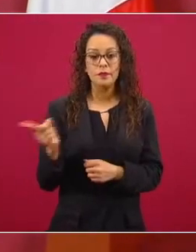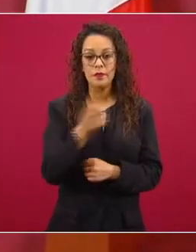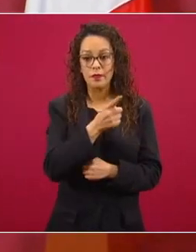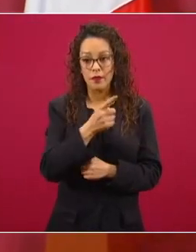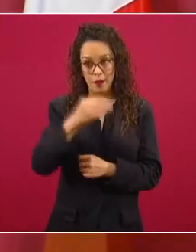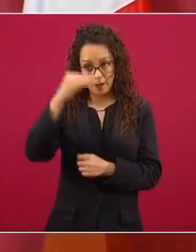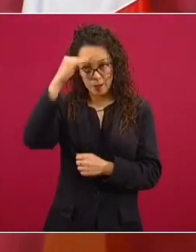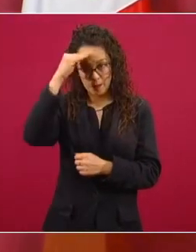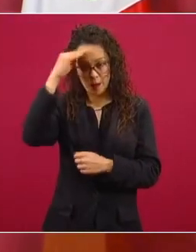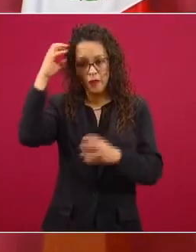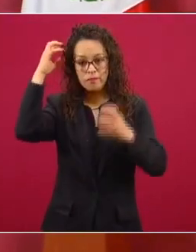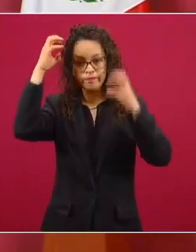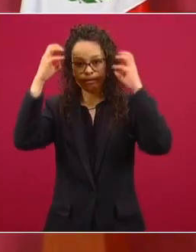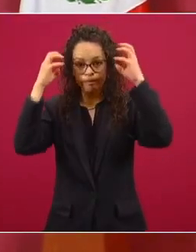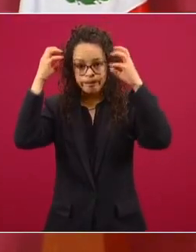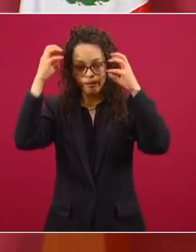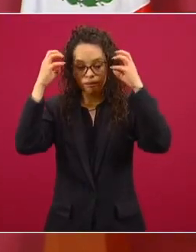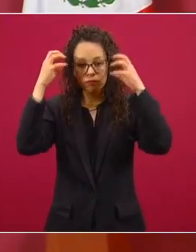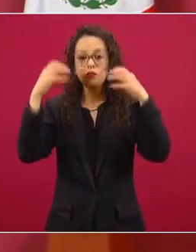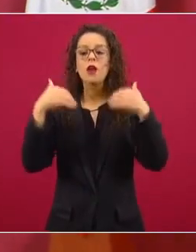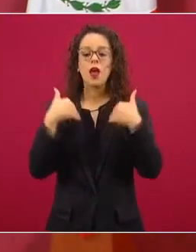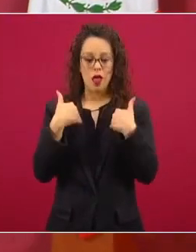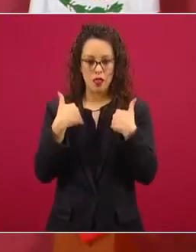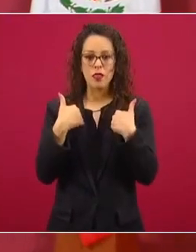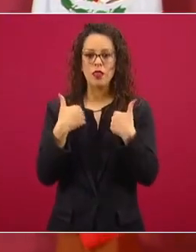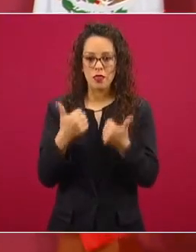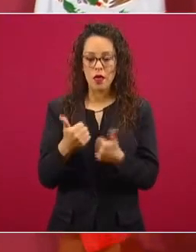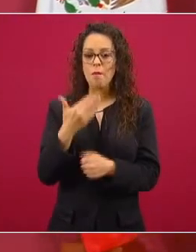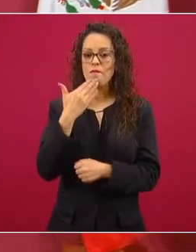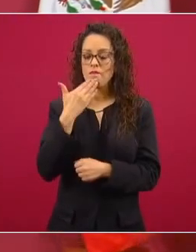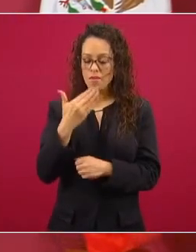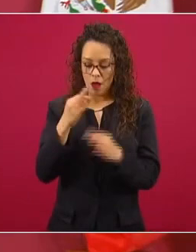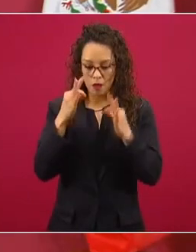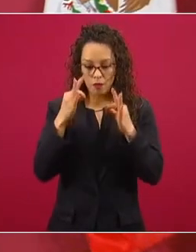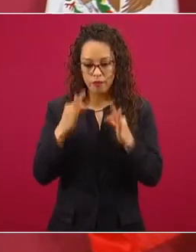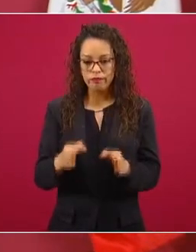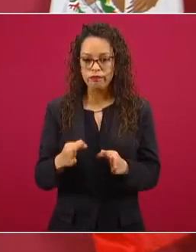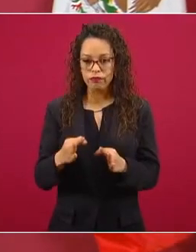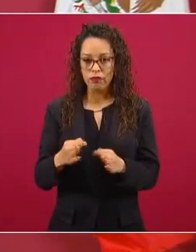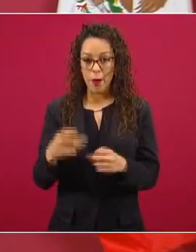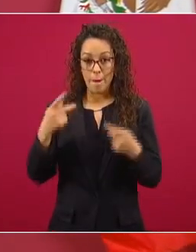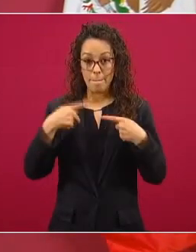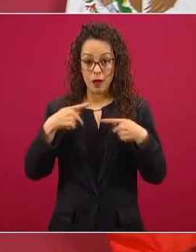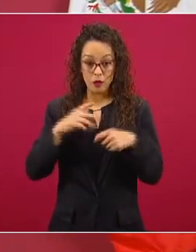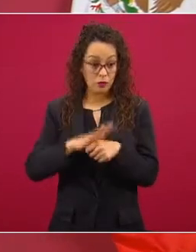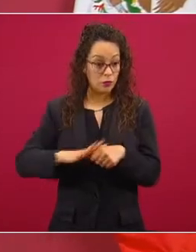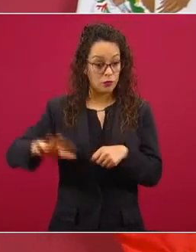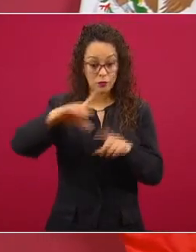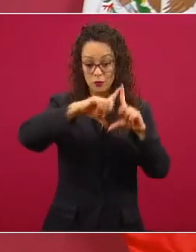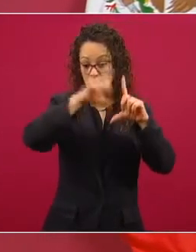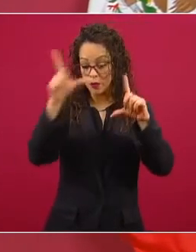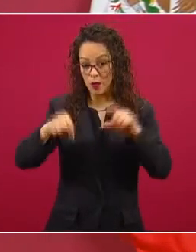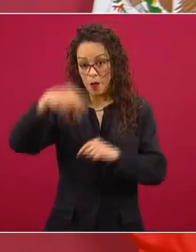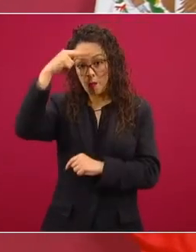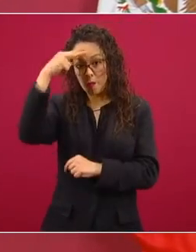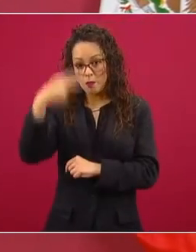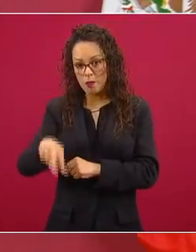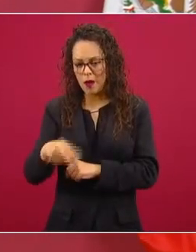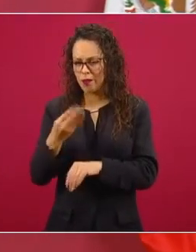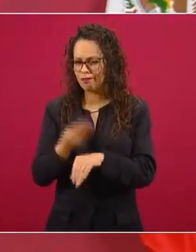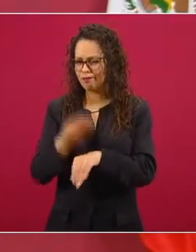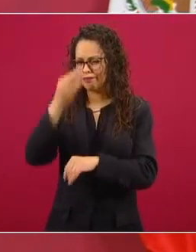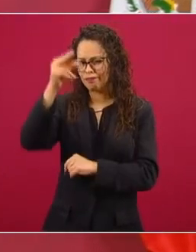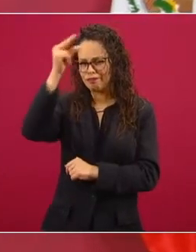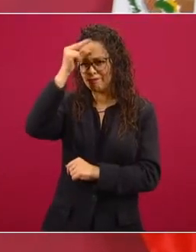consciente, el pueblo de México, que es muy inteligente, que es un pueblo sabio,